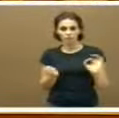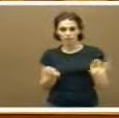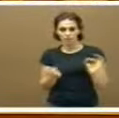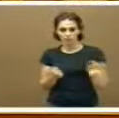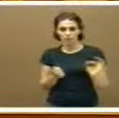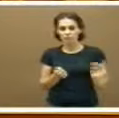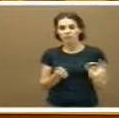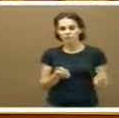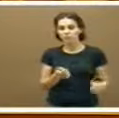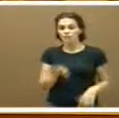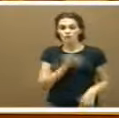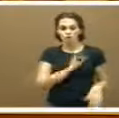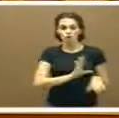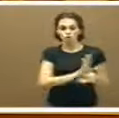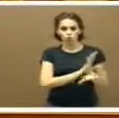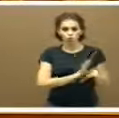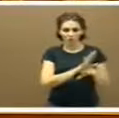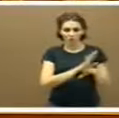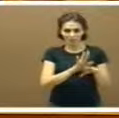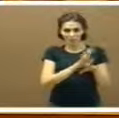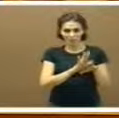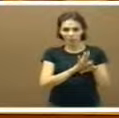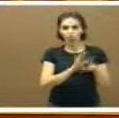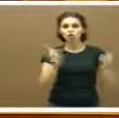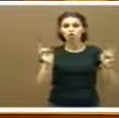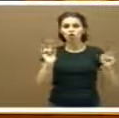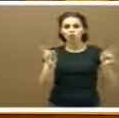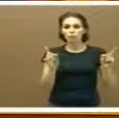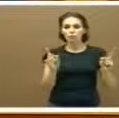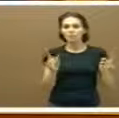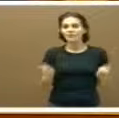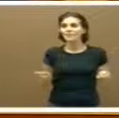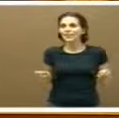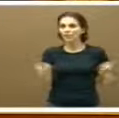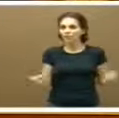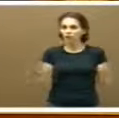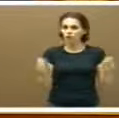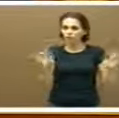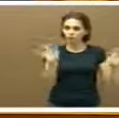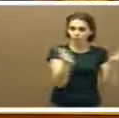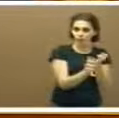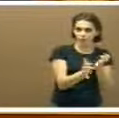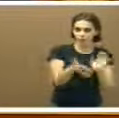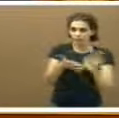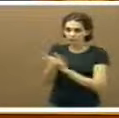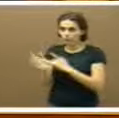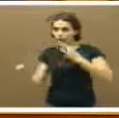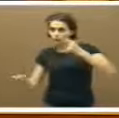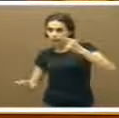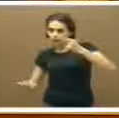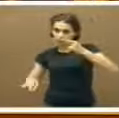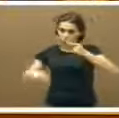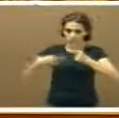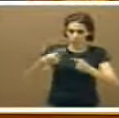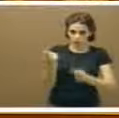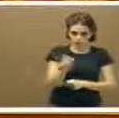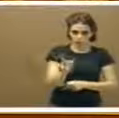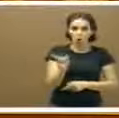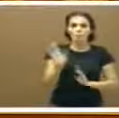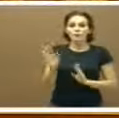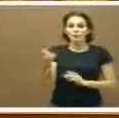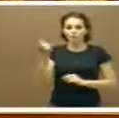señor consejero, que no solamente con la reducción de gastos se consigue el objetivo del déficit, pero